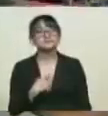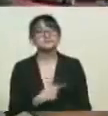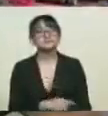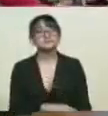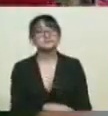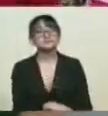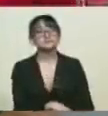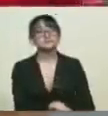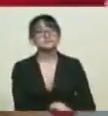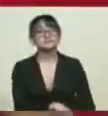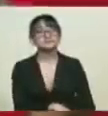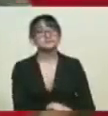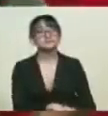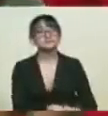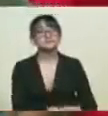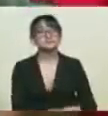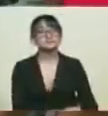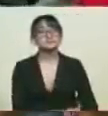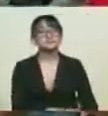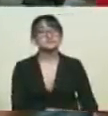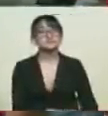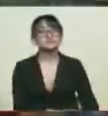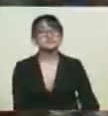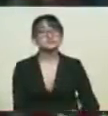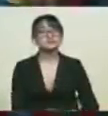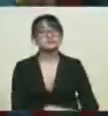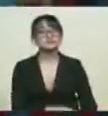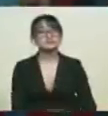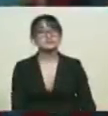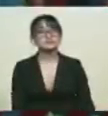Me dijo el gobernador Víctor Clar